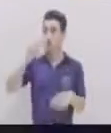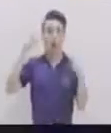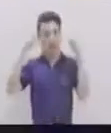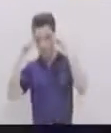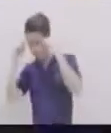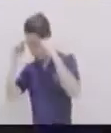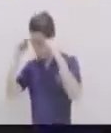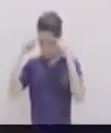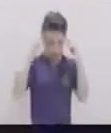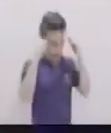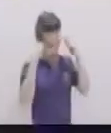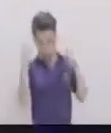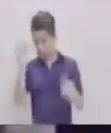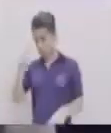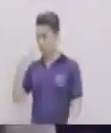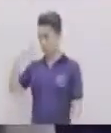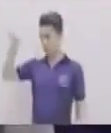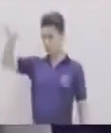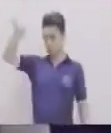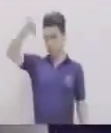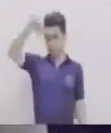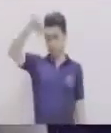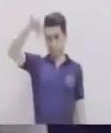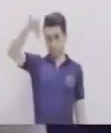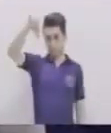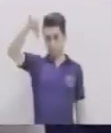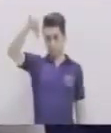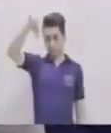y 3.